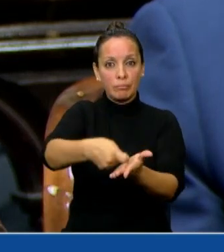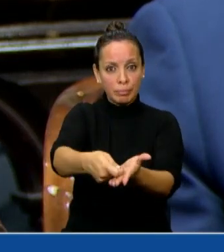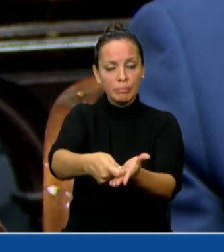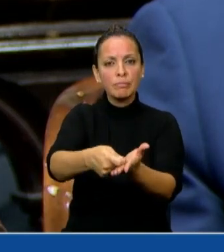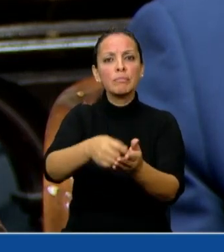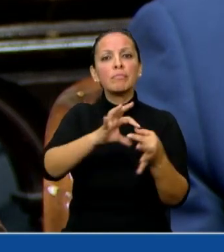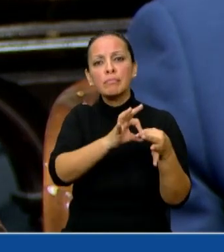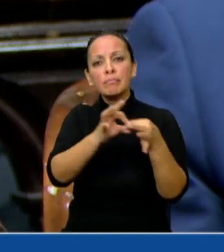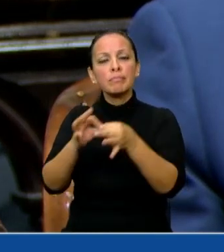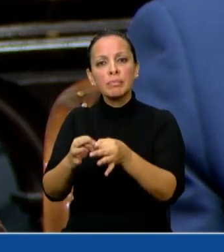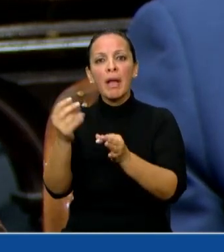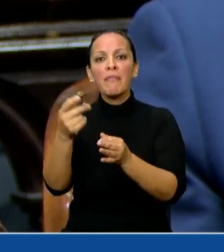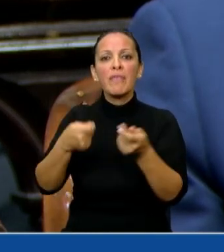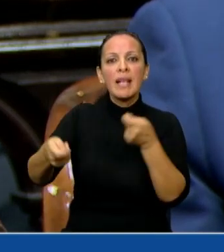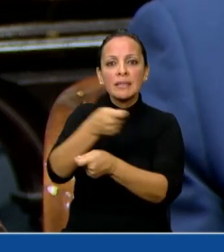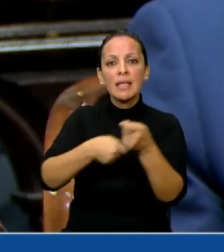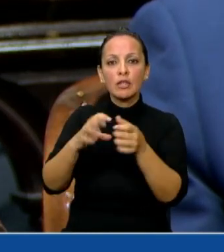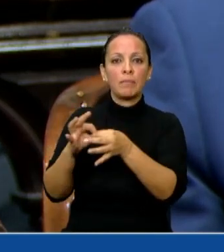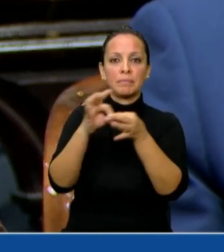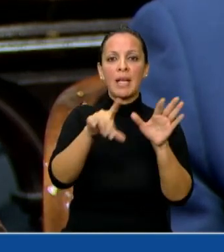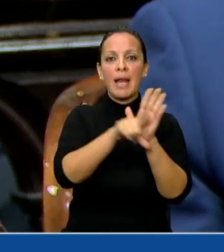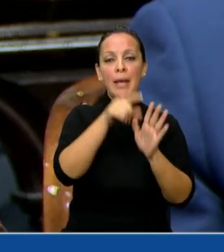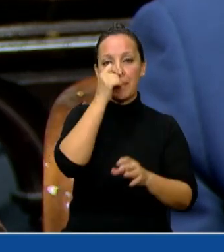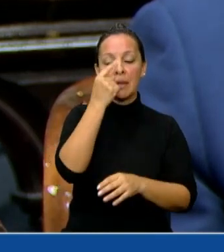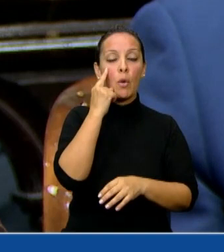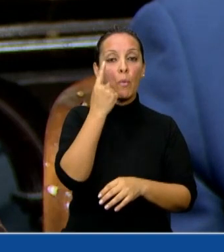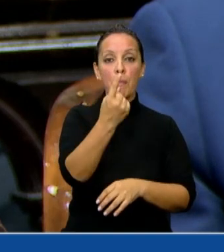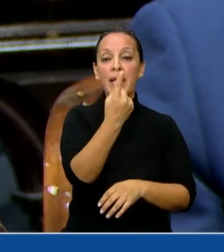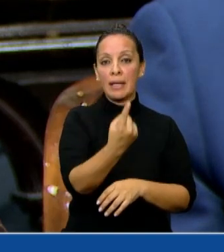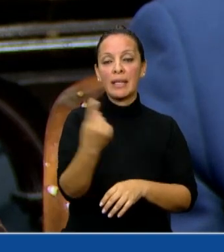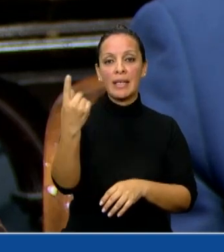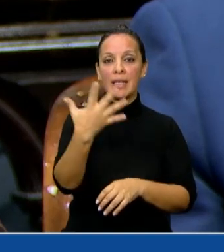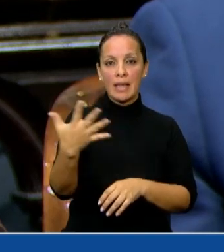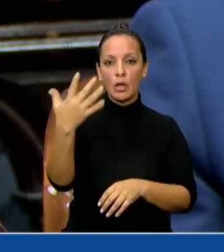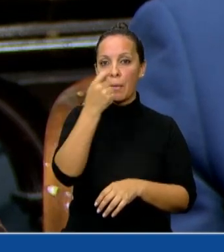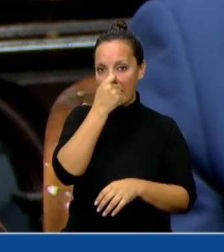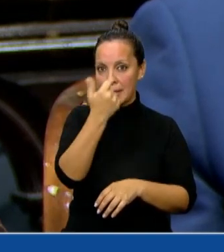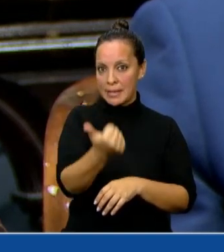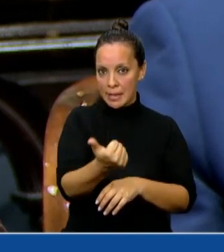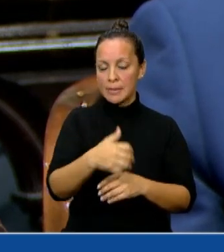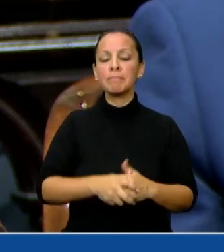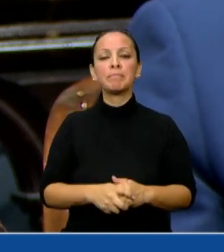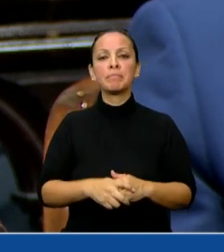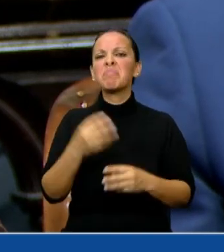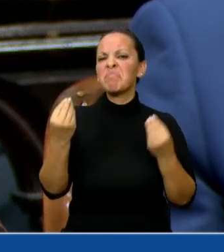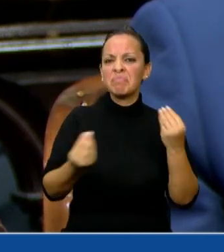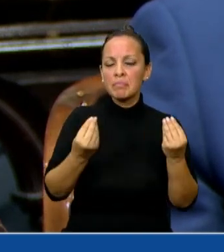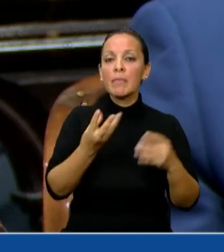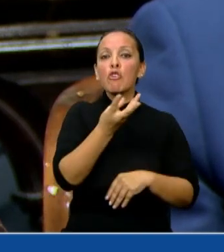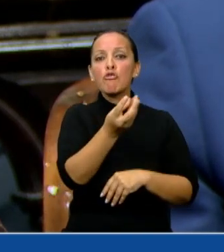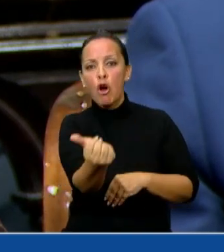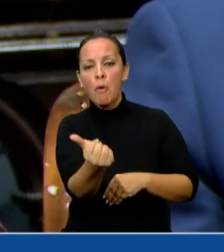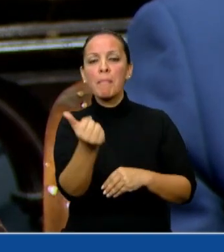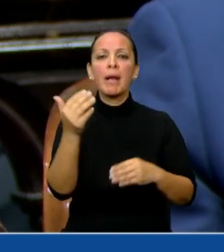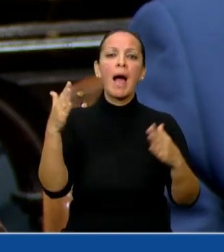aplicable a financiaciones regidas por la Ley 21.526, destinada a la adquisición,